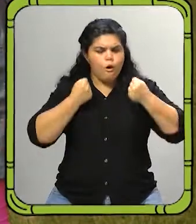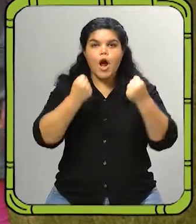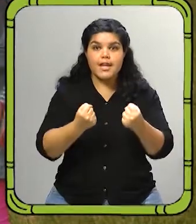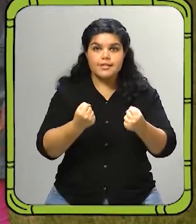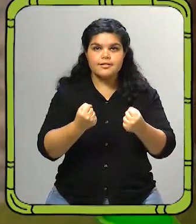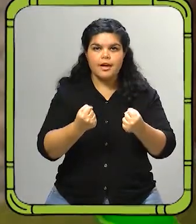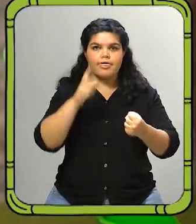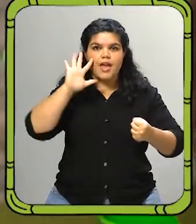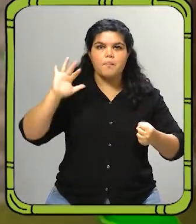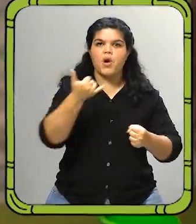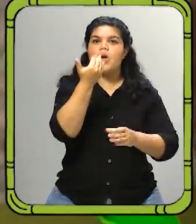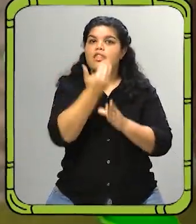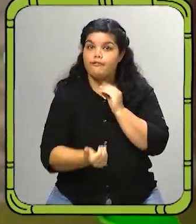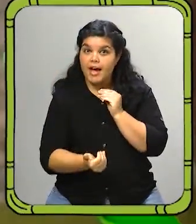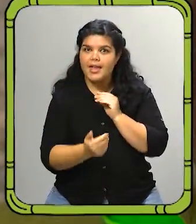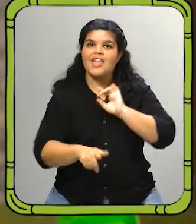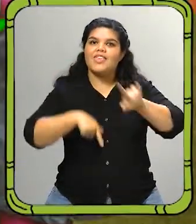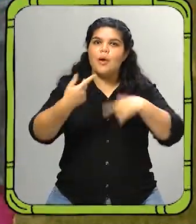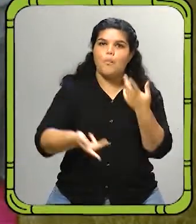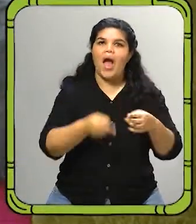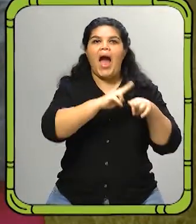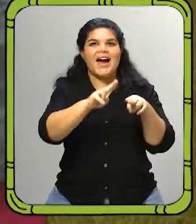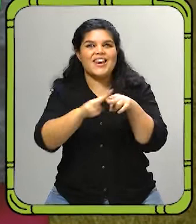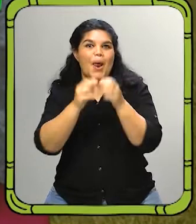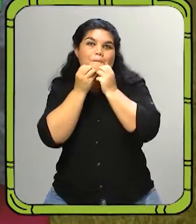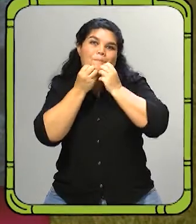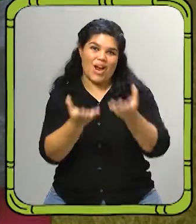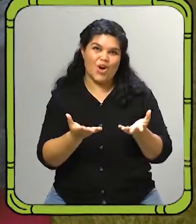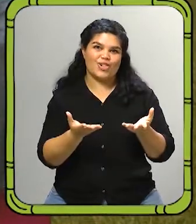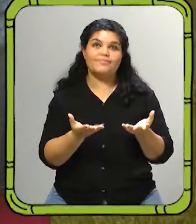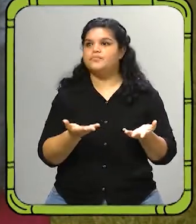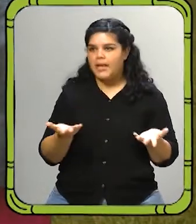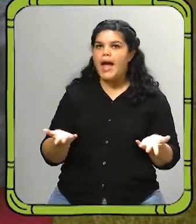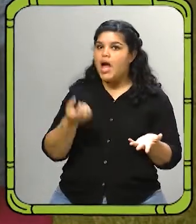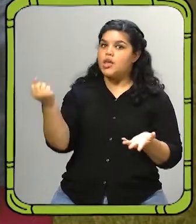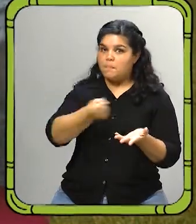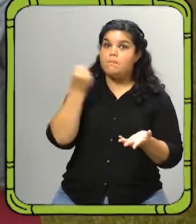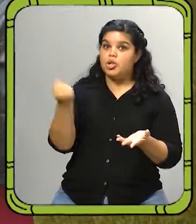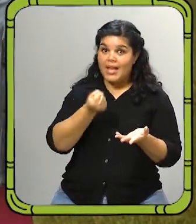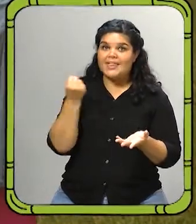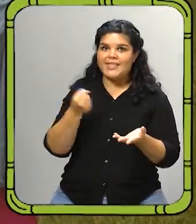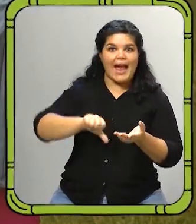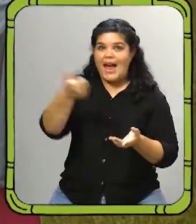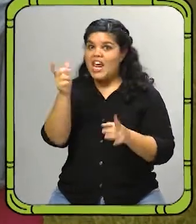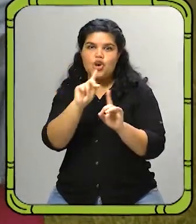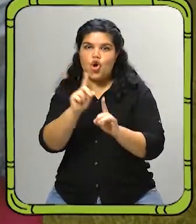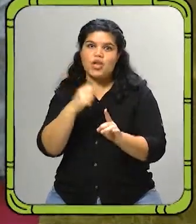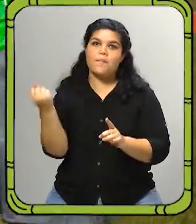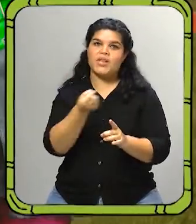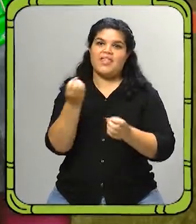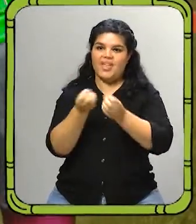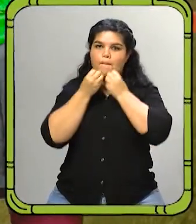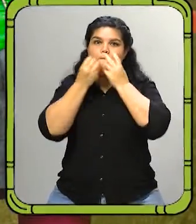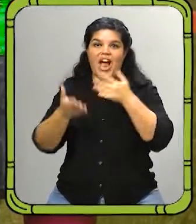me equivoqué y así poder mejorar. Claro, porque eso es lo importante. Lo importante no es ganar, lo importante es hacer las cosas cada vez mejor. Por supuesto.